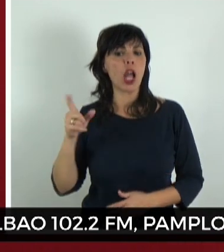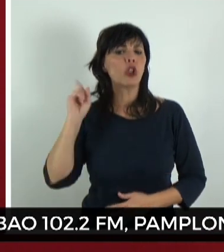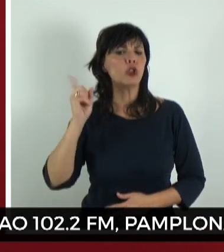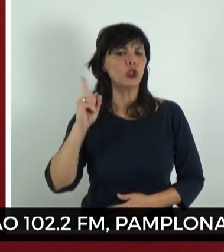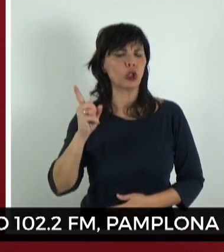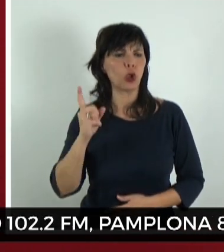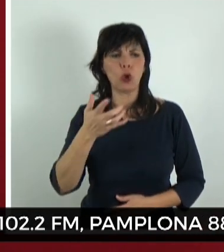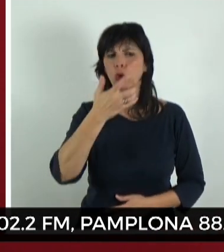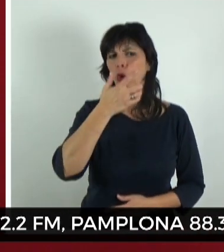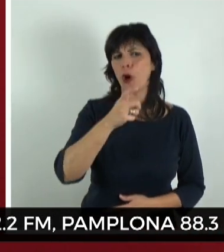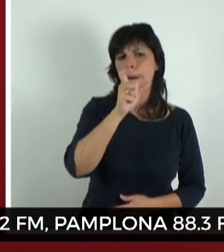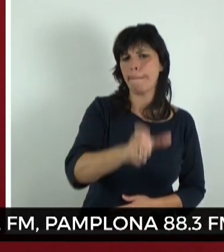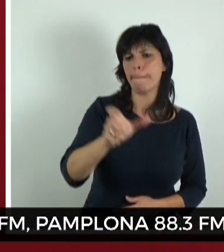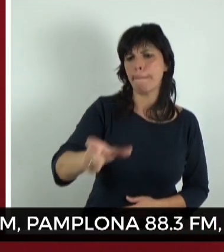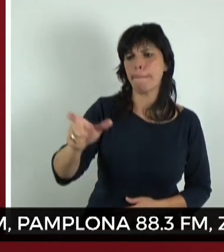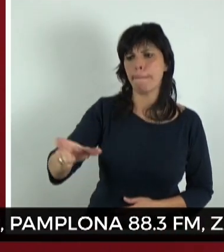que viven,